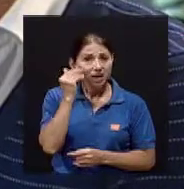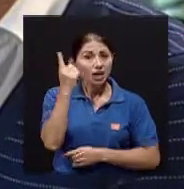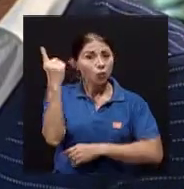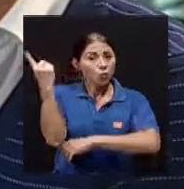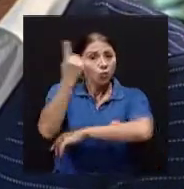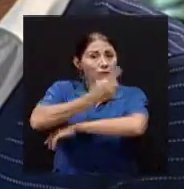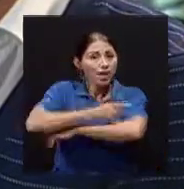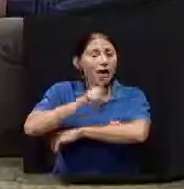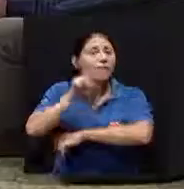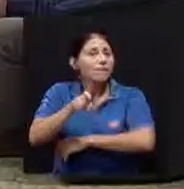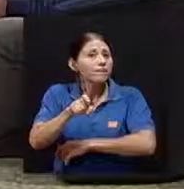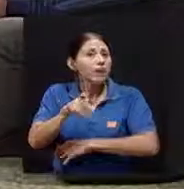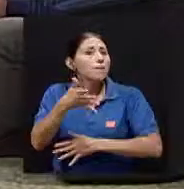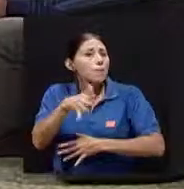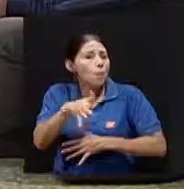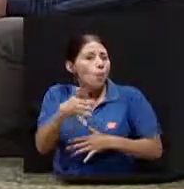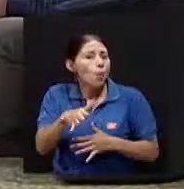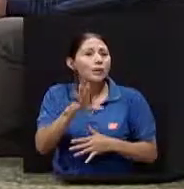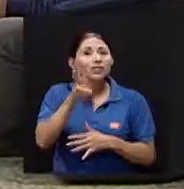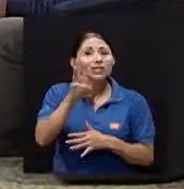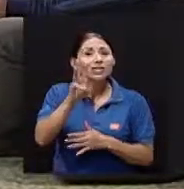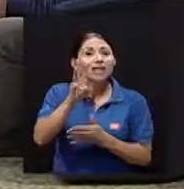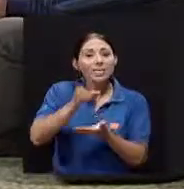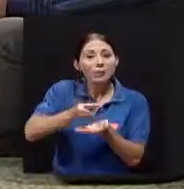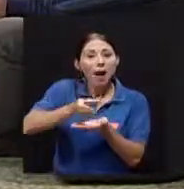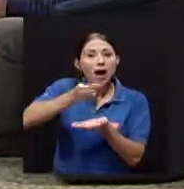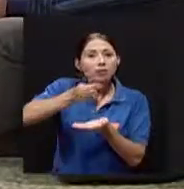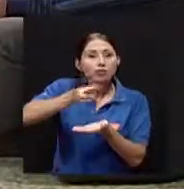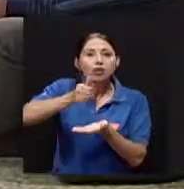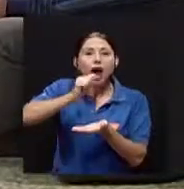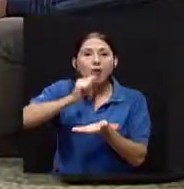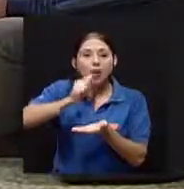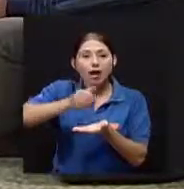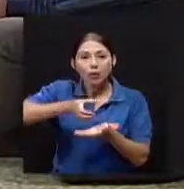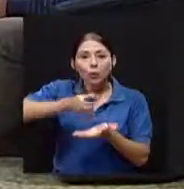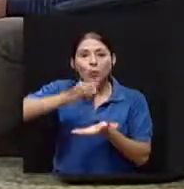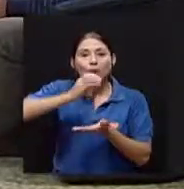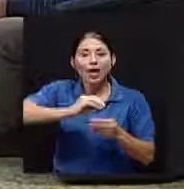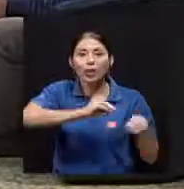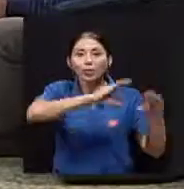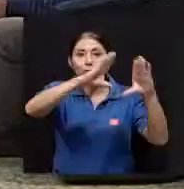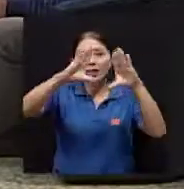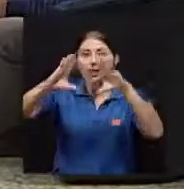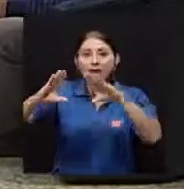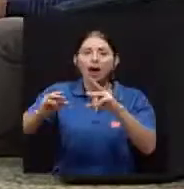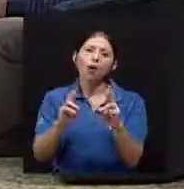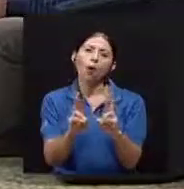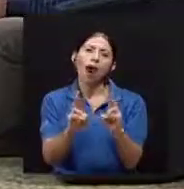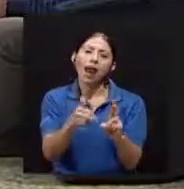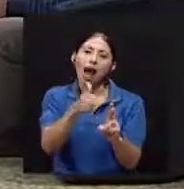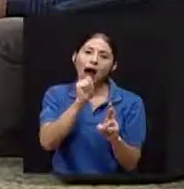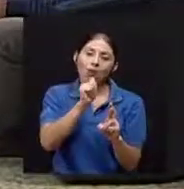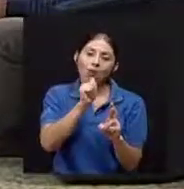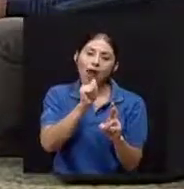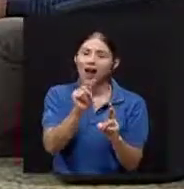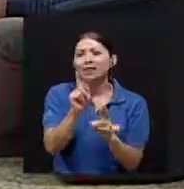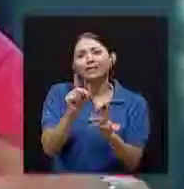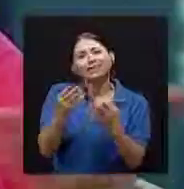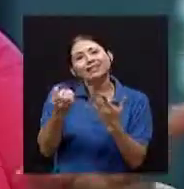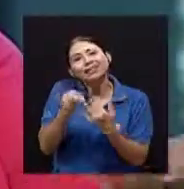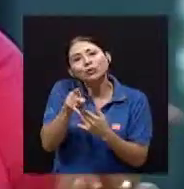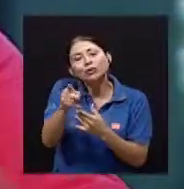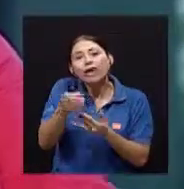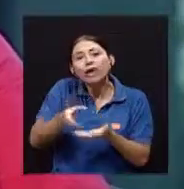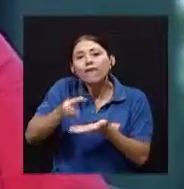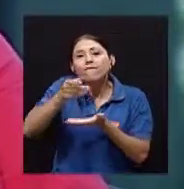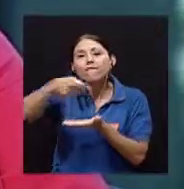por lo menos unos, hablamos mínimo 6 vasos de agua, ¿verdad? Al día, ojalá de agua, no solamente, como lo digo, si es con frescos, con mucho azúcar, pues